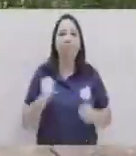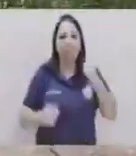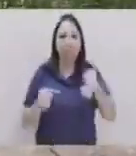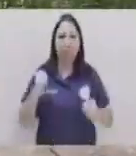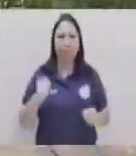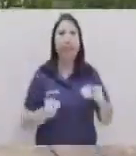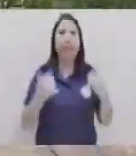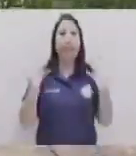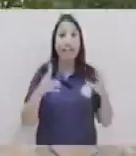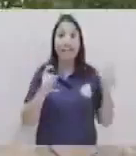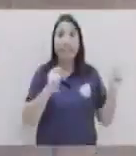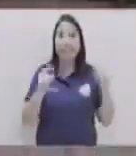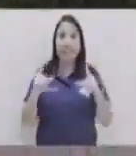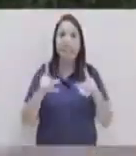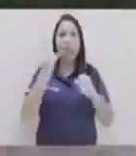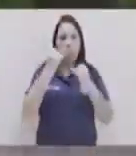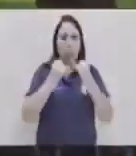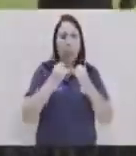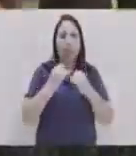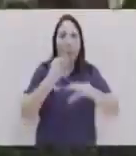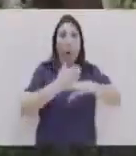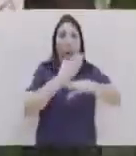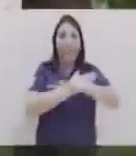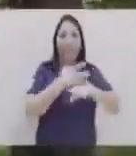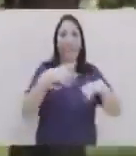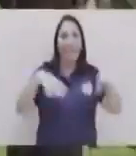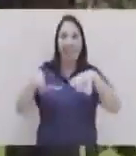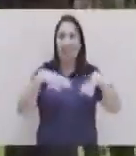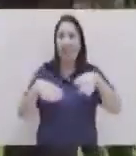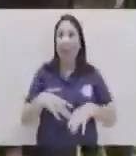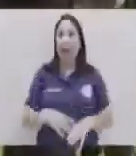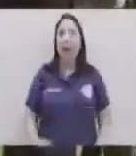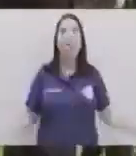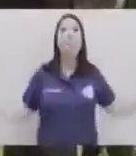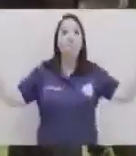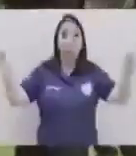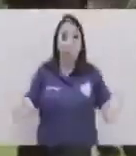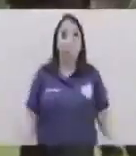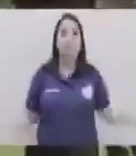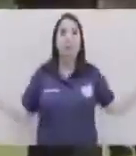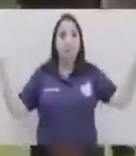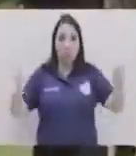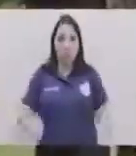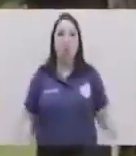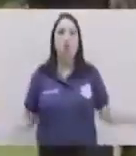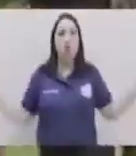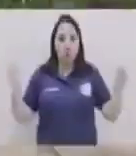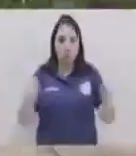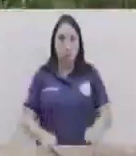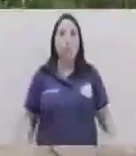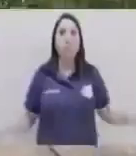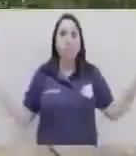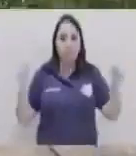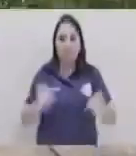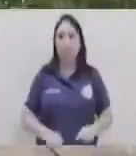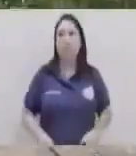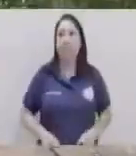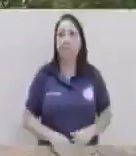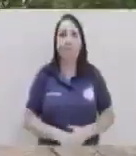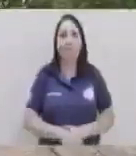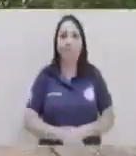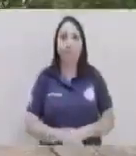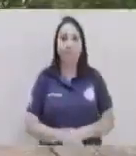Muy bien, ¿listos? Último ejercicio, movimientos de articulación o de tren